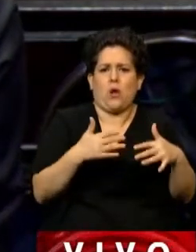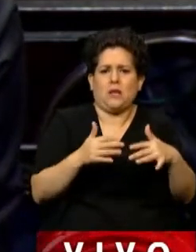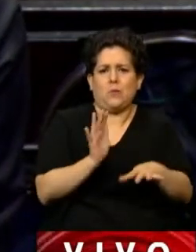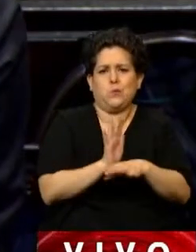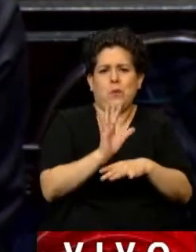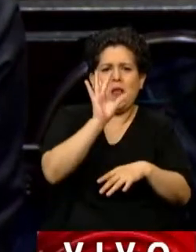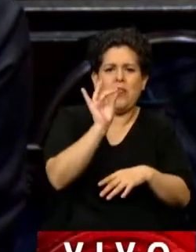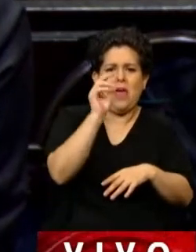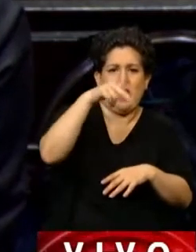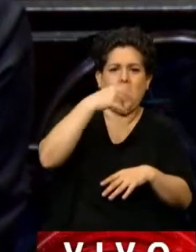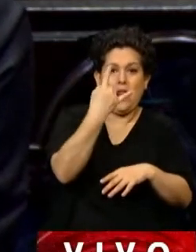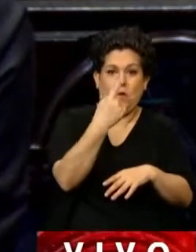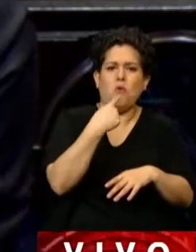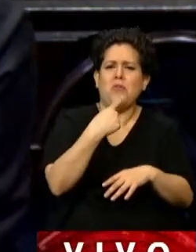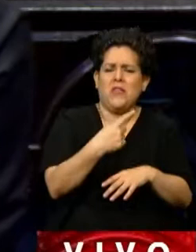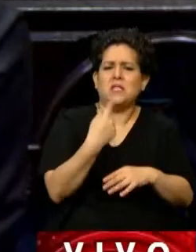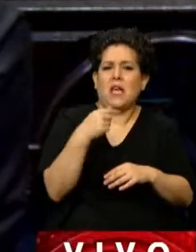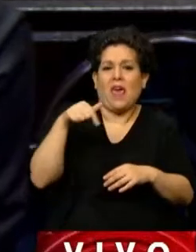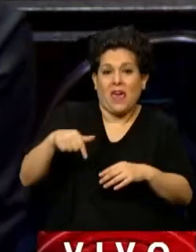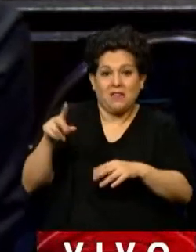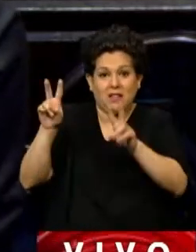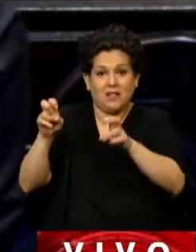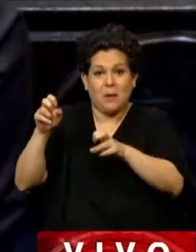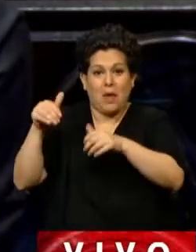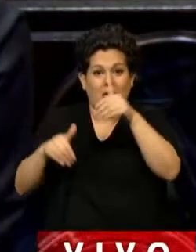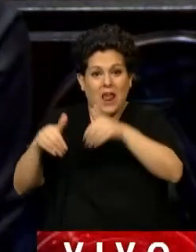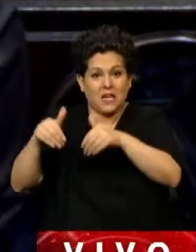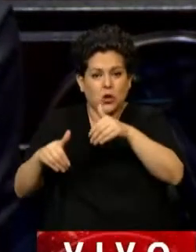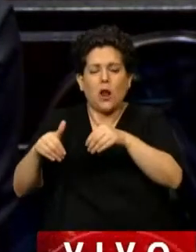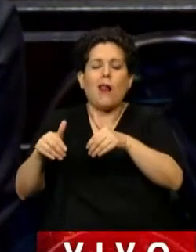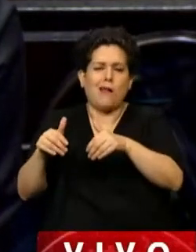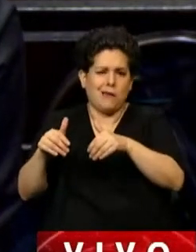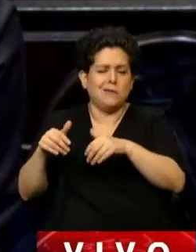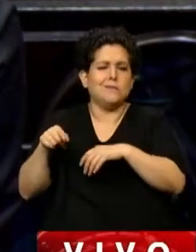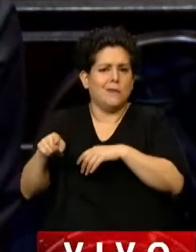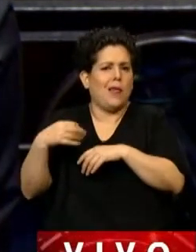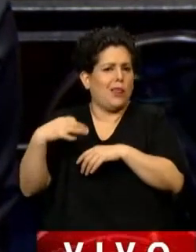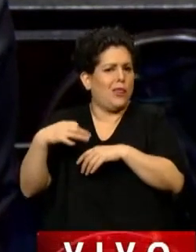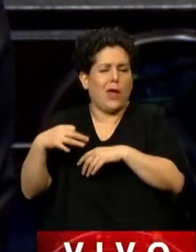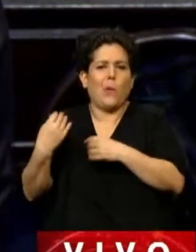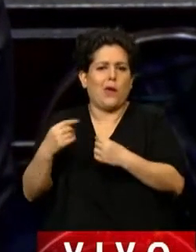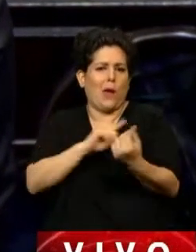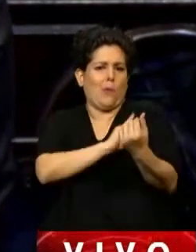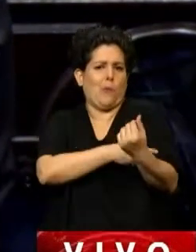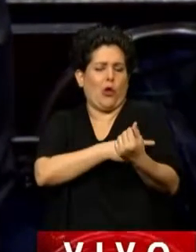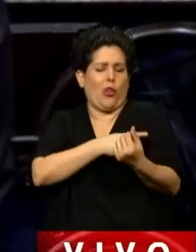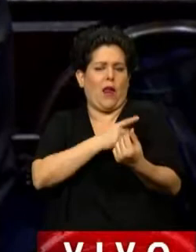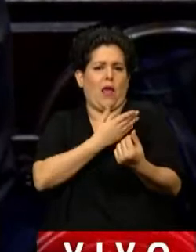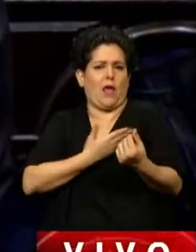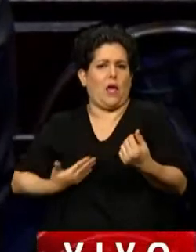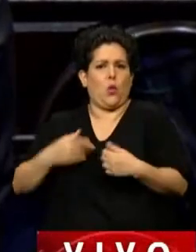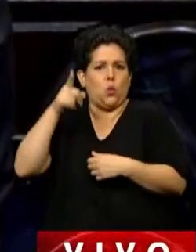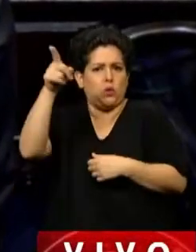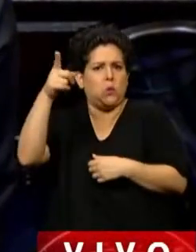también que este es un tema vedado, los temas electorales, para que el Ejecutivo pueda emitir un decreto de necesidad de